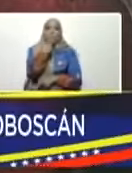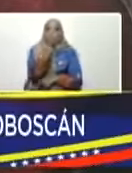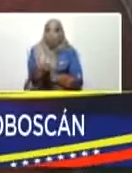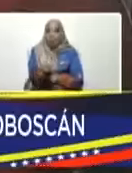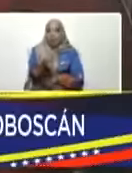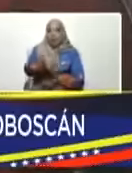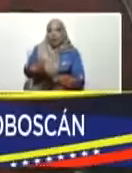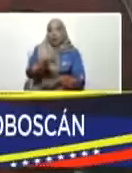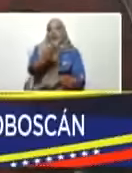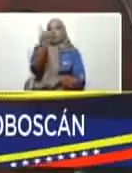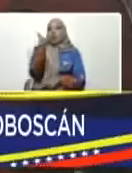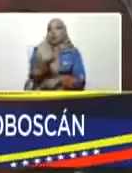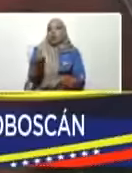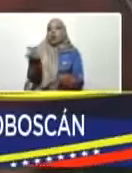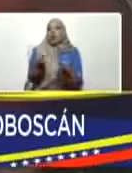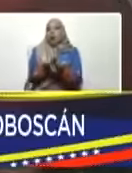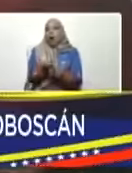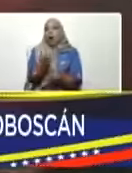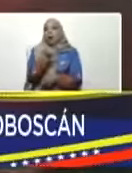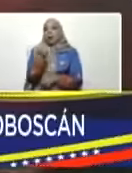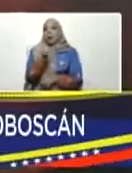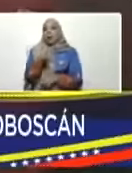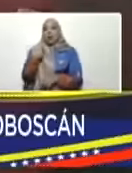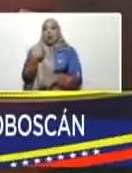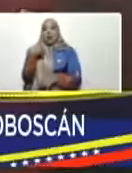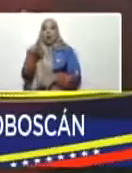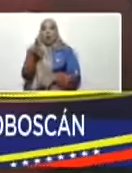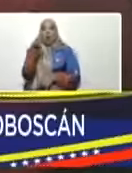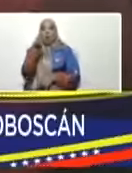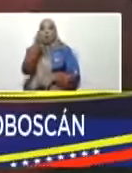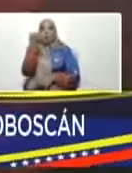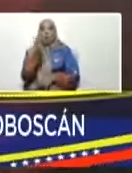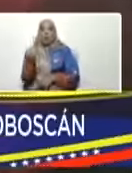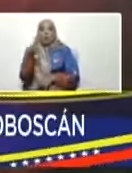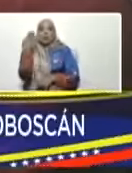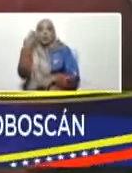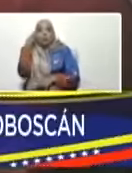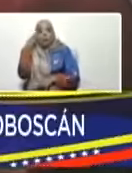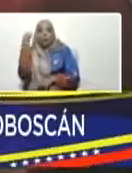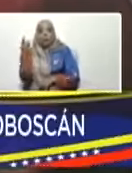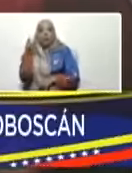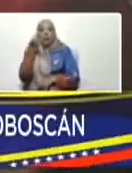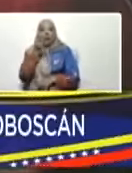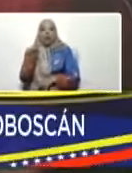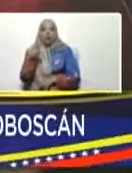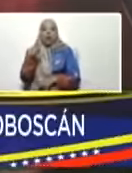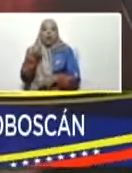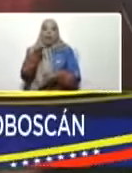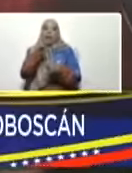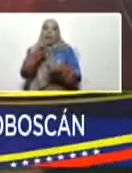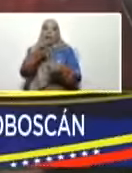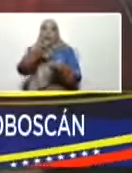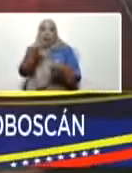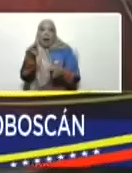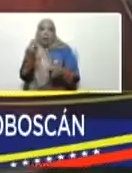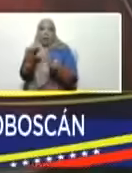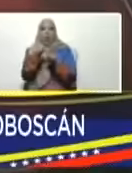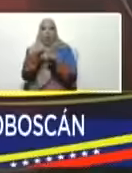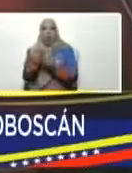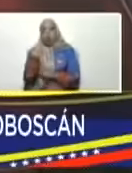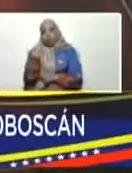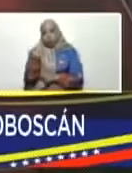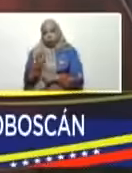dicen aquí. Nosotros decimos vos sabés. Y aquí sabéis. Sabéis. Ah, bueno. Pero bueno, le cambiamos unas pequeñas letras.